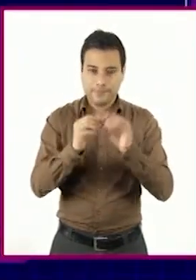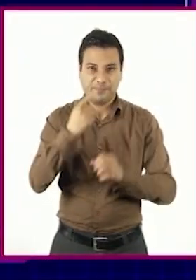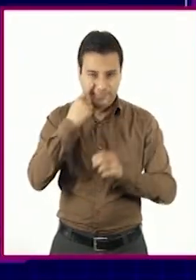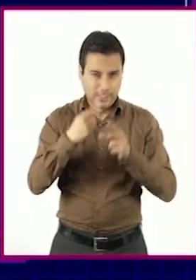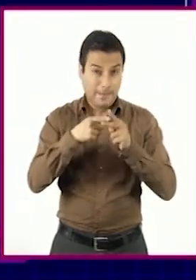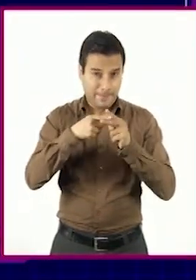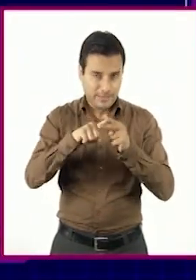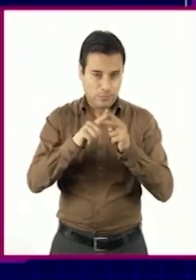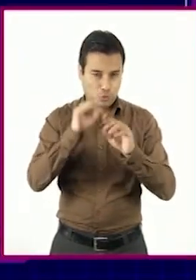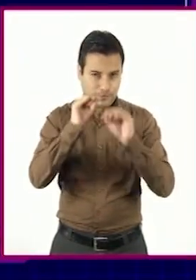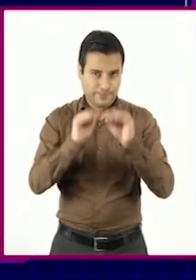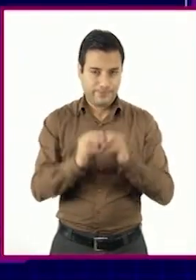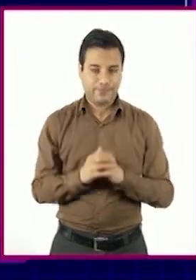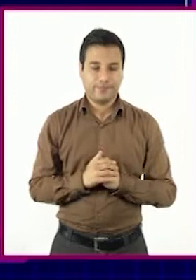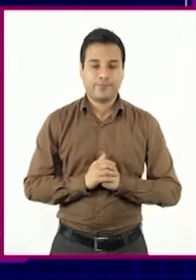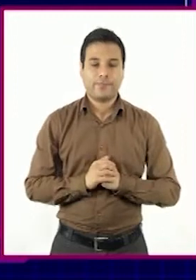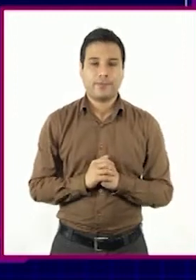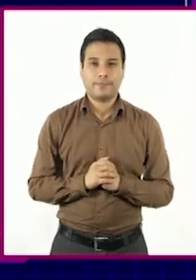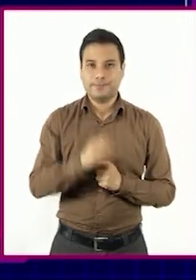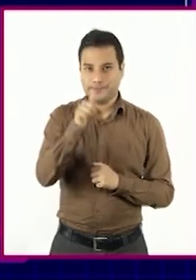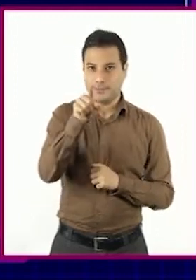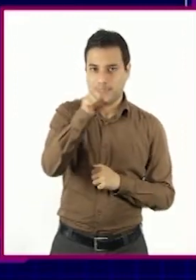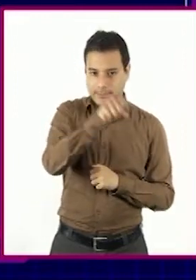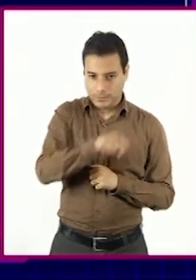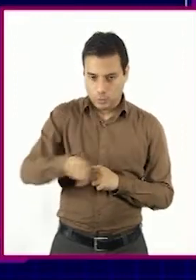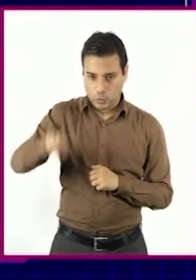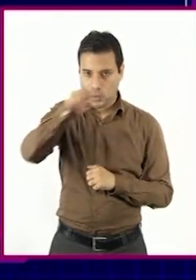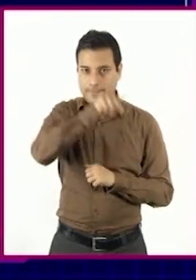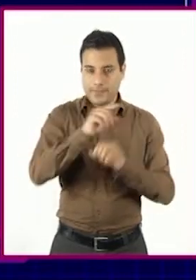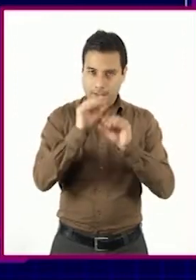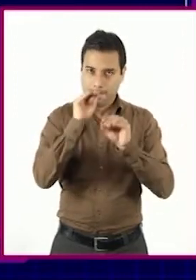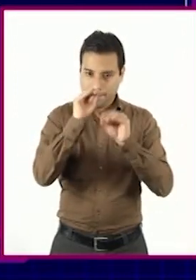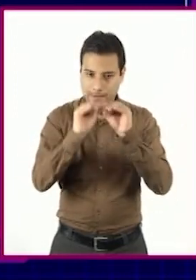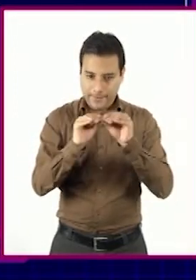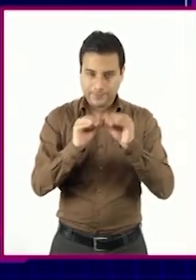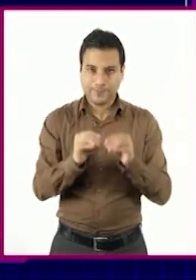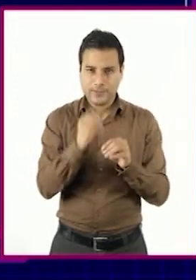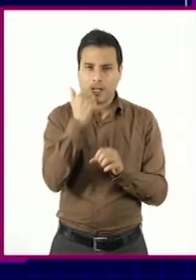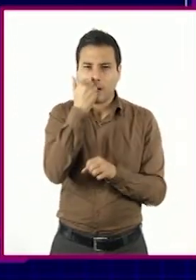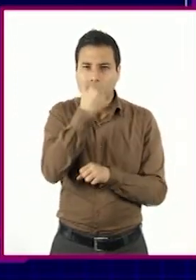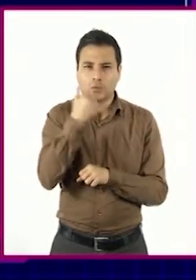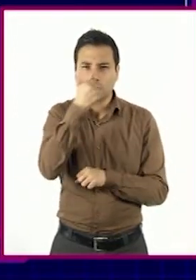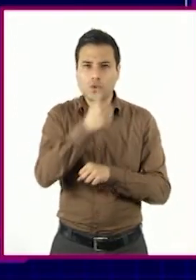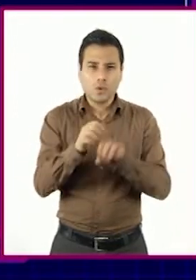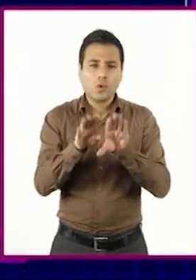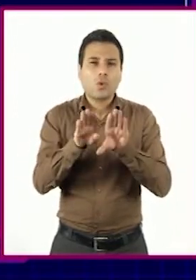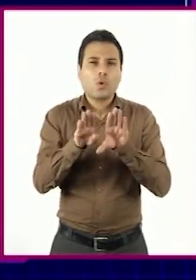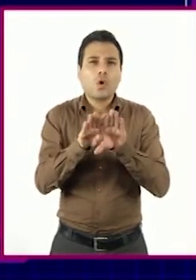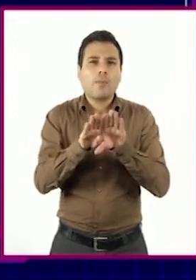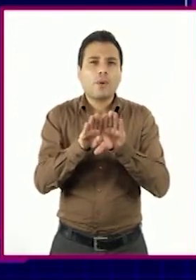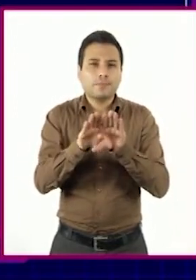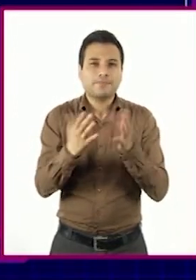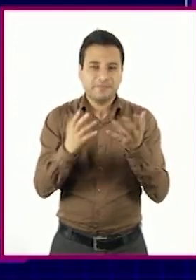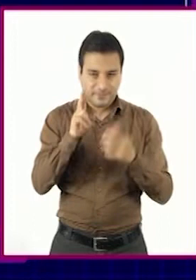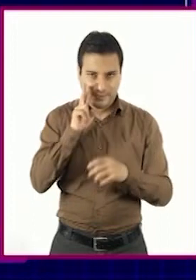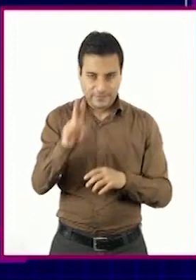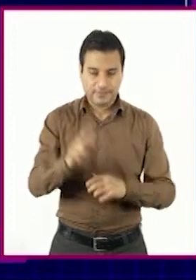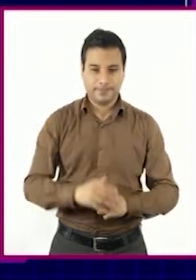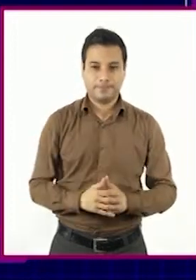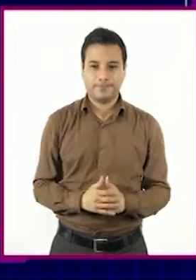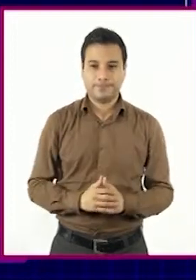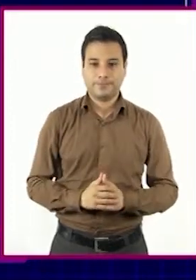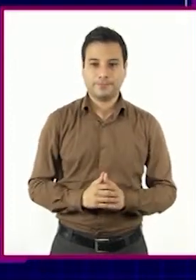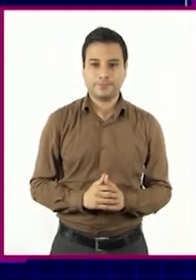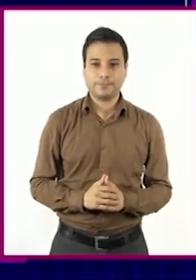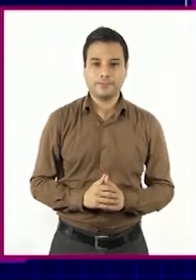Comencemos con la gráfica circular para representar la distribución de alumnas y alumnos en el grupo tercero D.